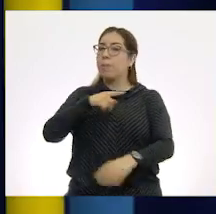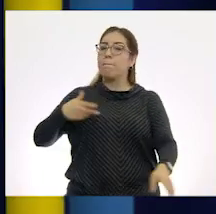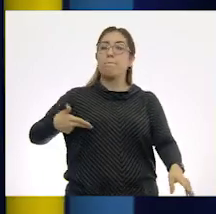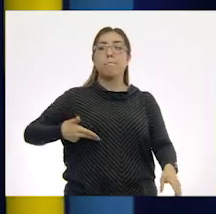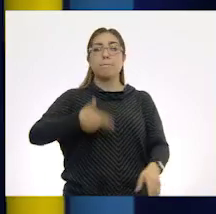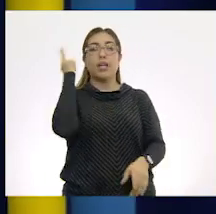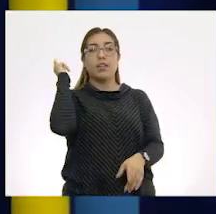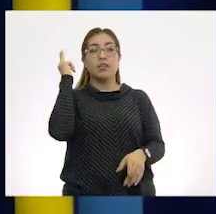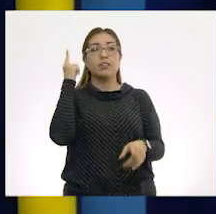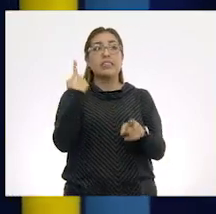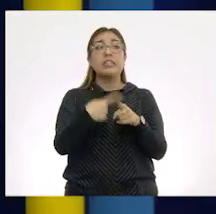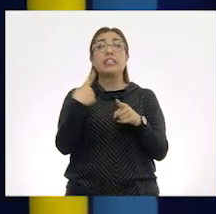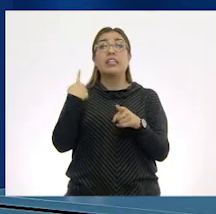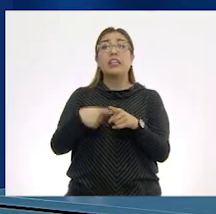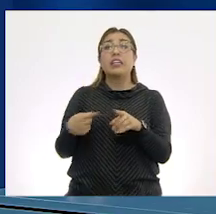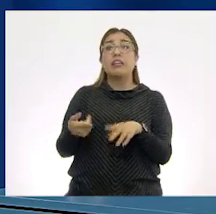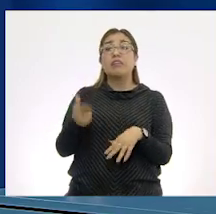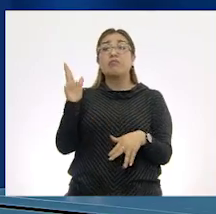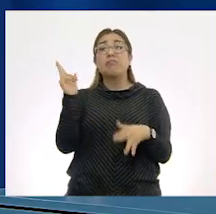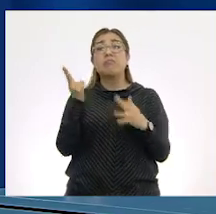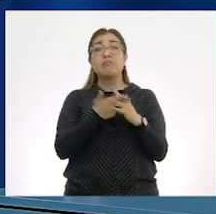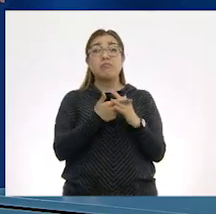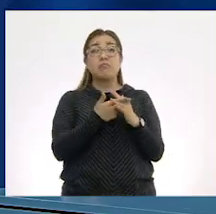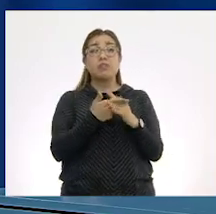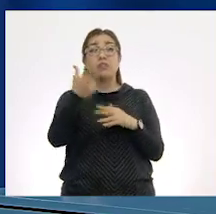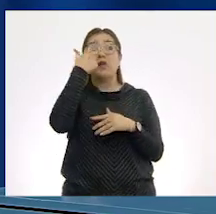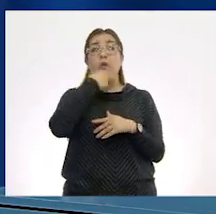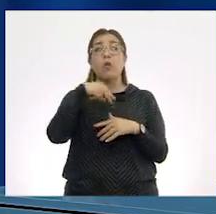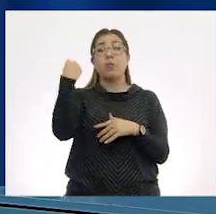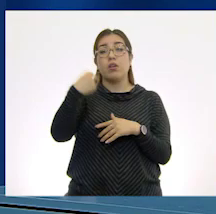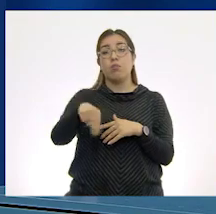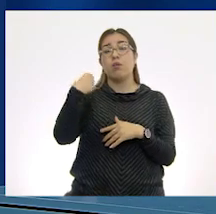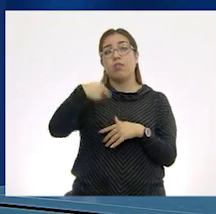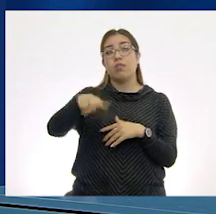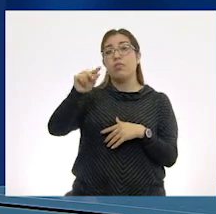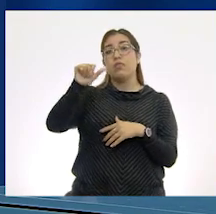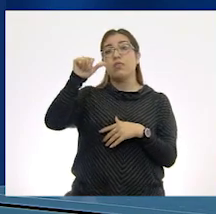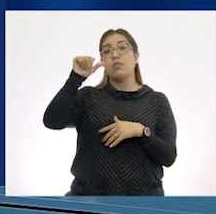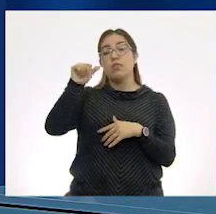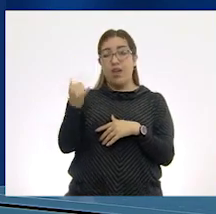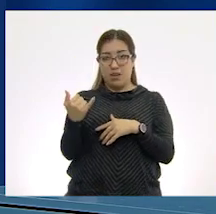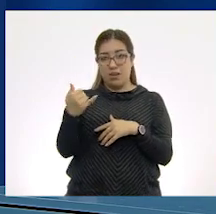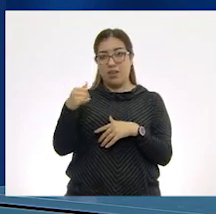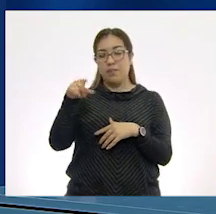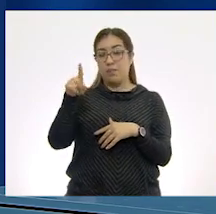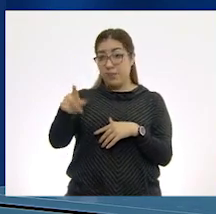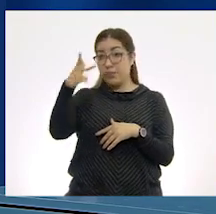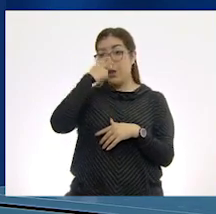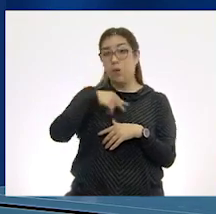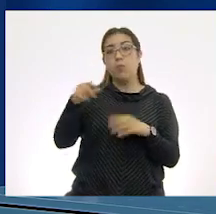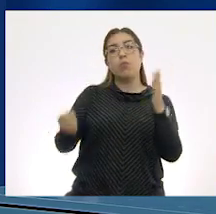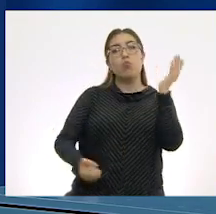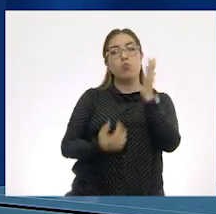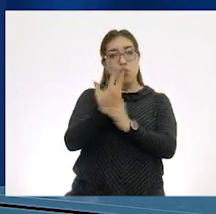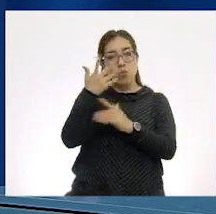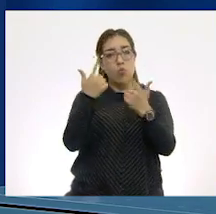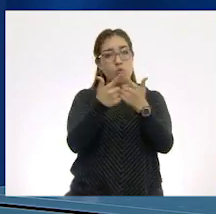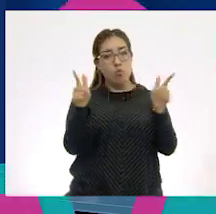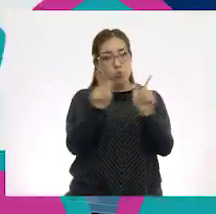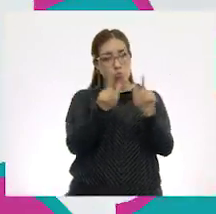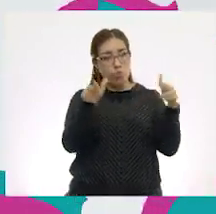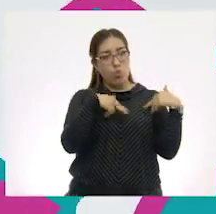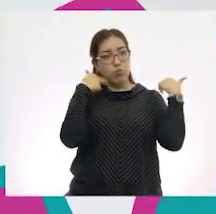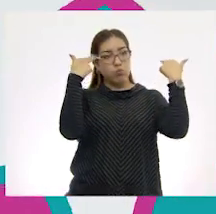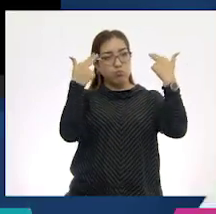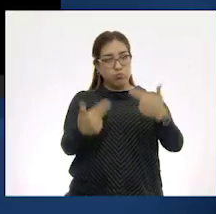No, ¿quién lo mató? Pues alguien llamado Tang. De hecho, fue quien da inicio a la nueva dinastía, la dinastía